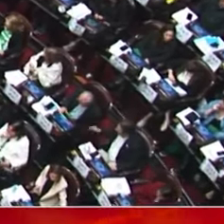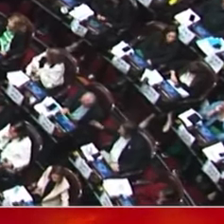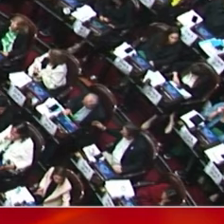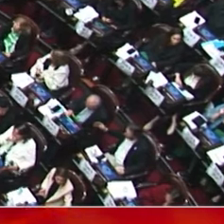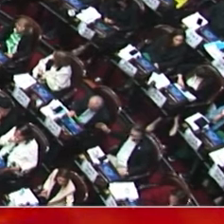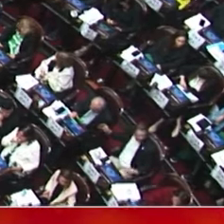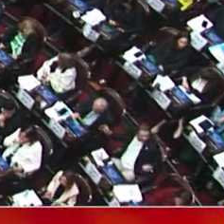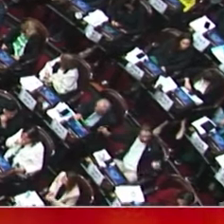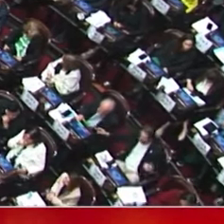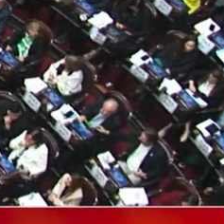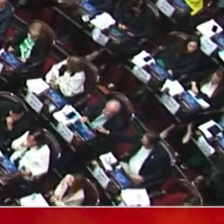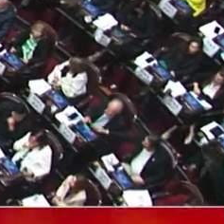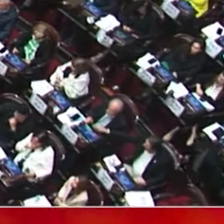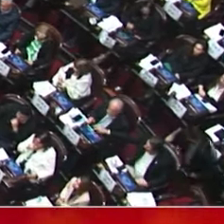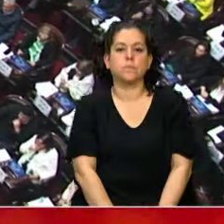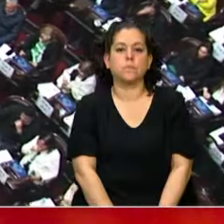diputado